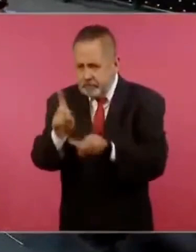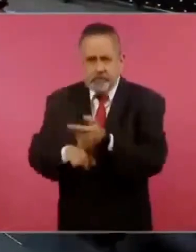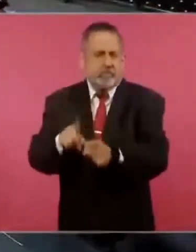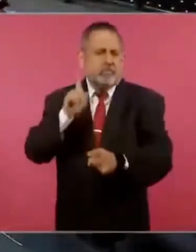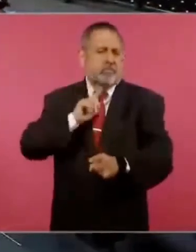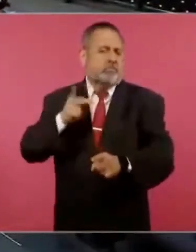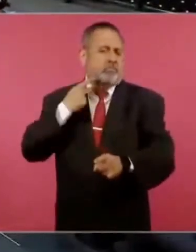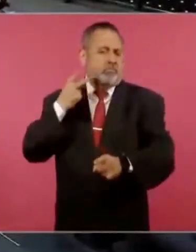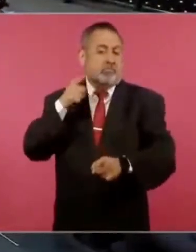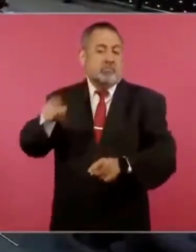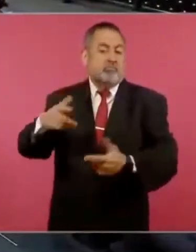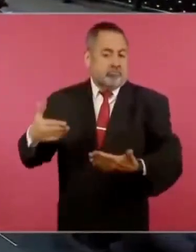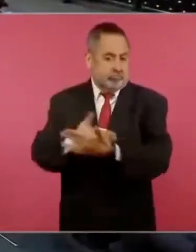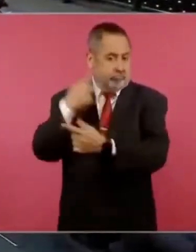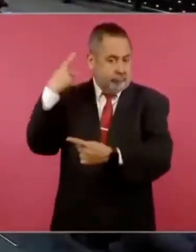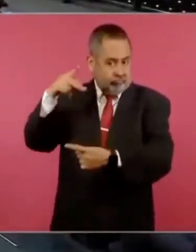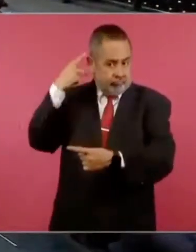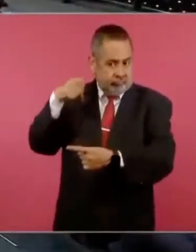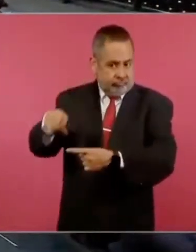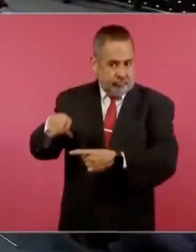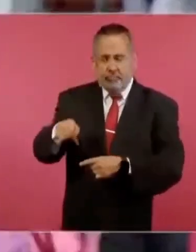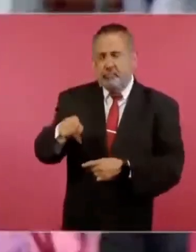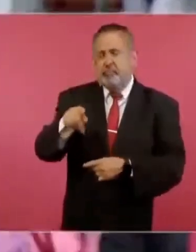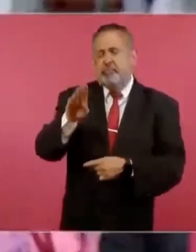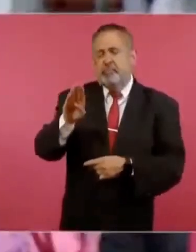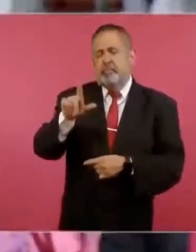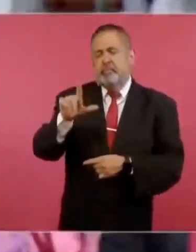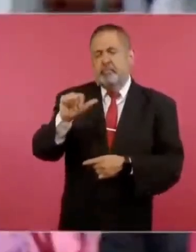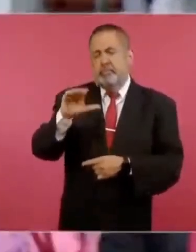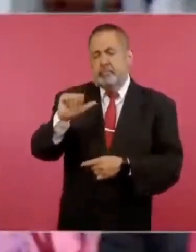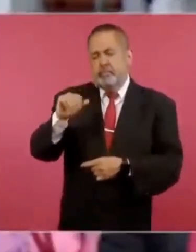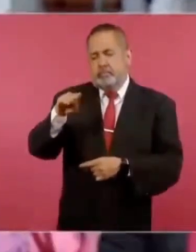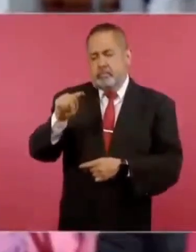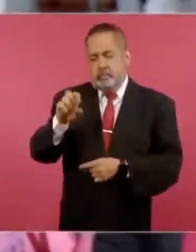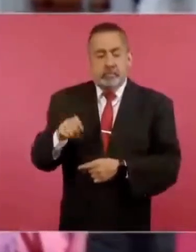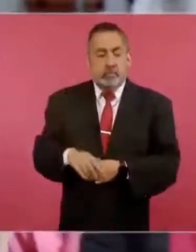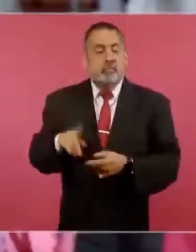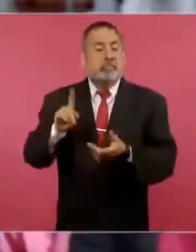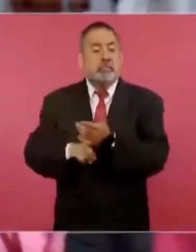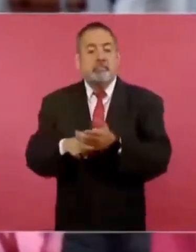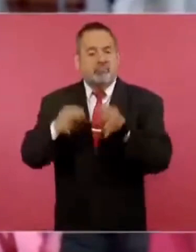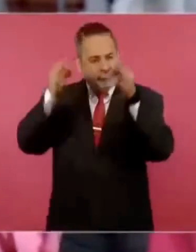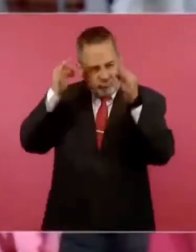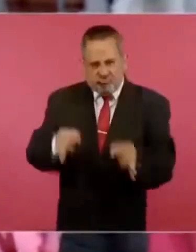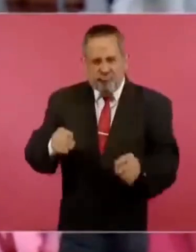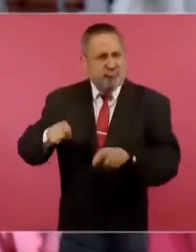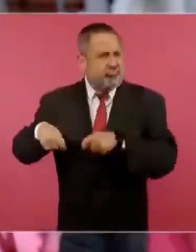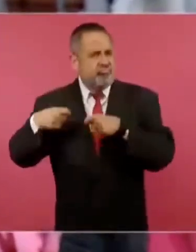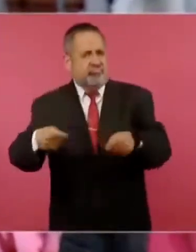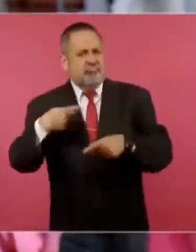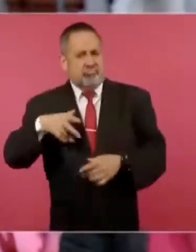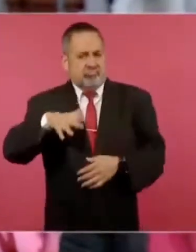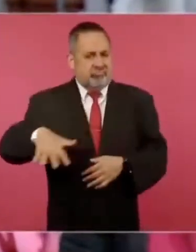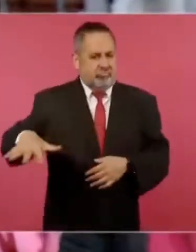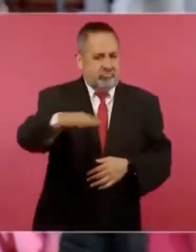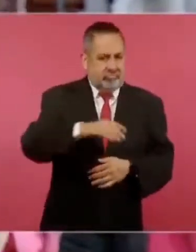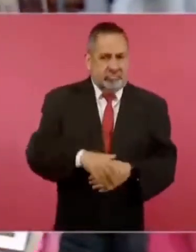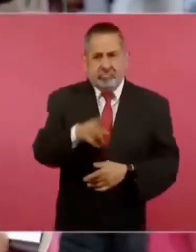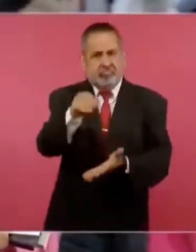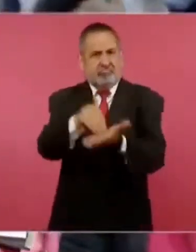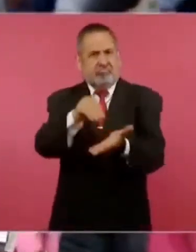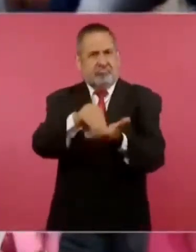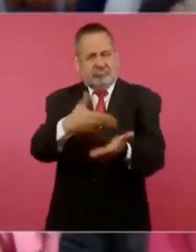politóloga poblana, Elsa Bracamonte, me dijo, es que la legitimidad la da el pueblo. Señor presidente, nadie le ha quitado a usted la